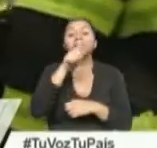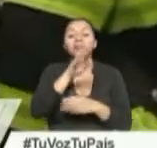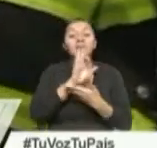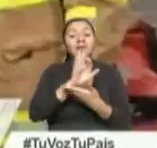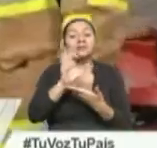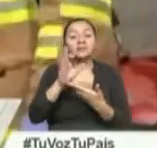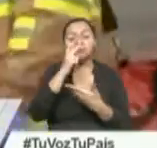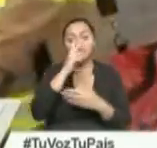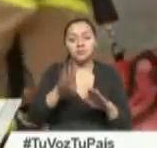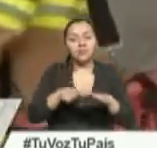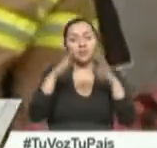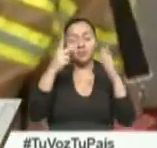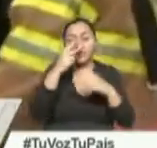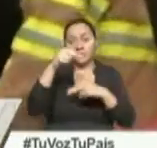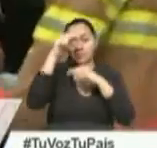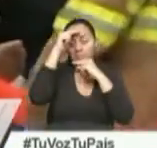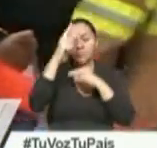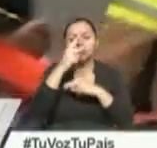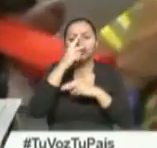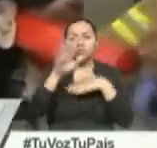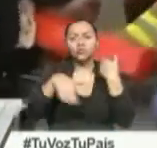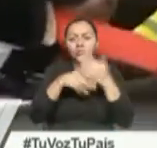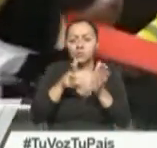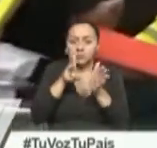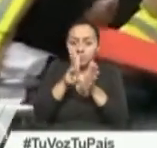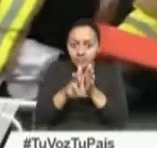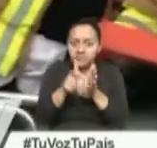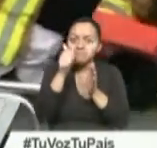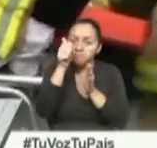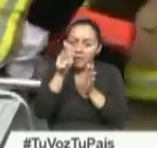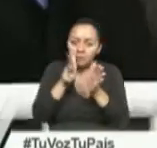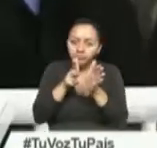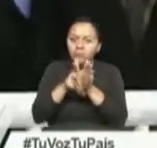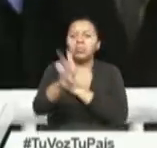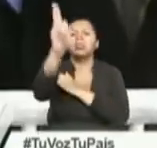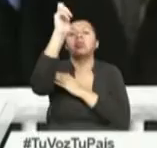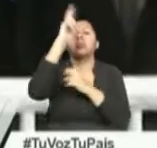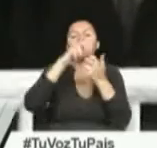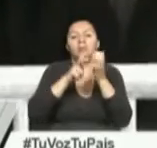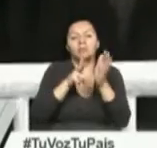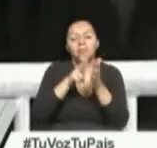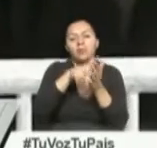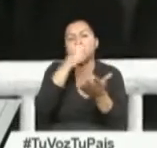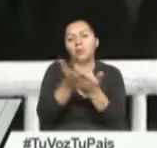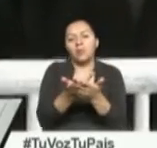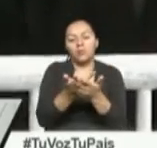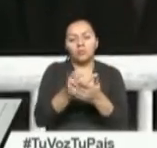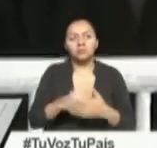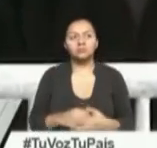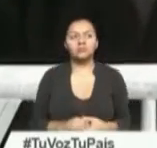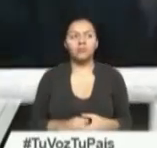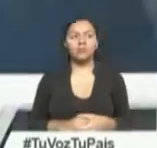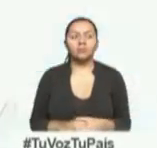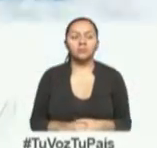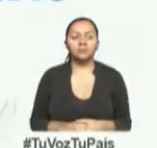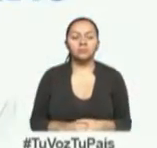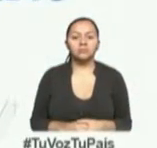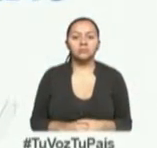medios locales indicaron que la unidad no hizo una parada completa al entrar en la terminal y chocó con los topes de una vía muerta.